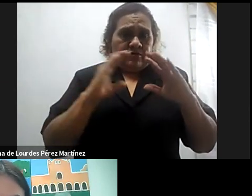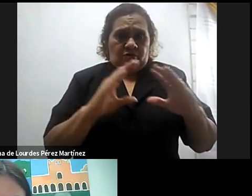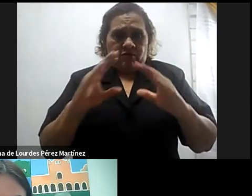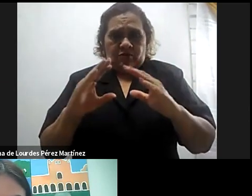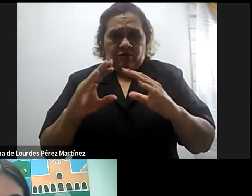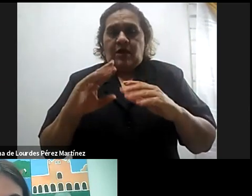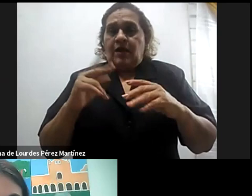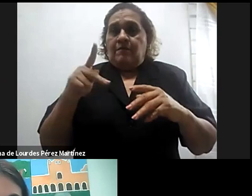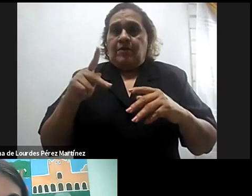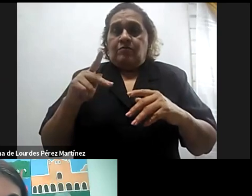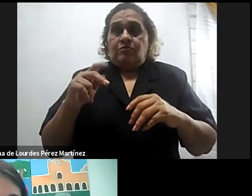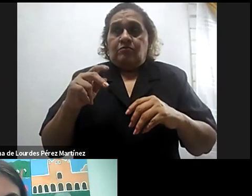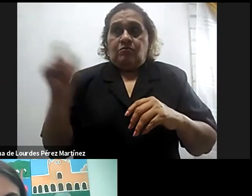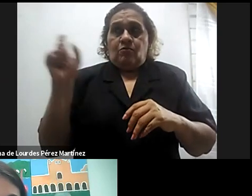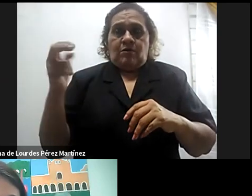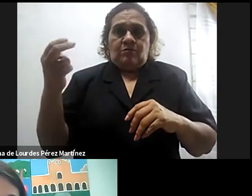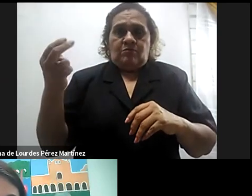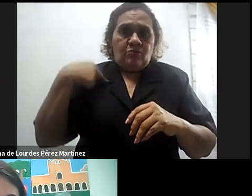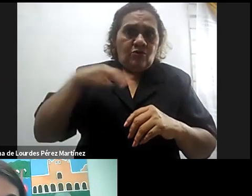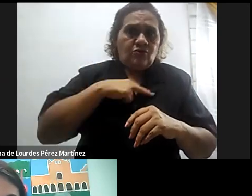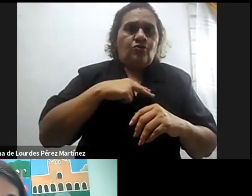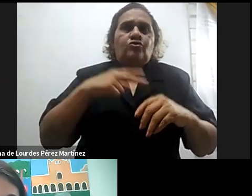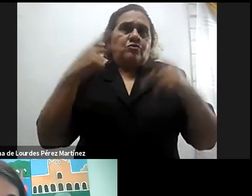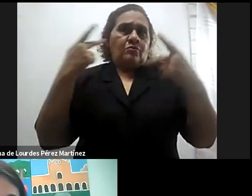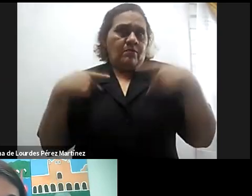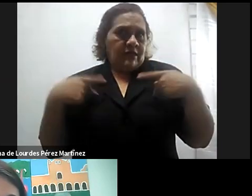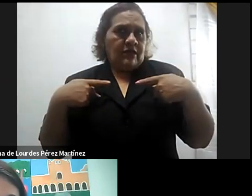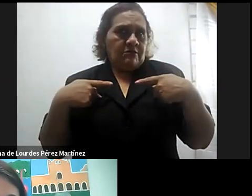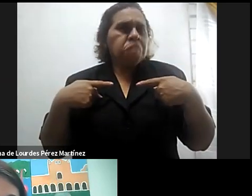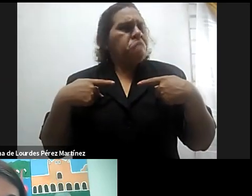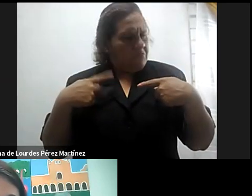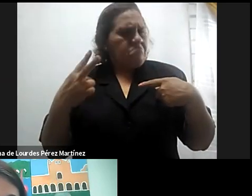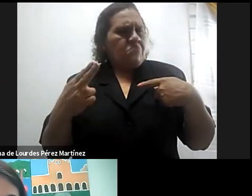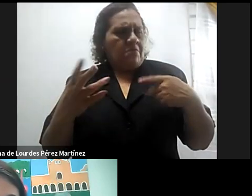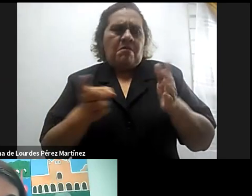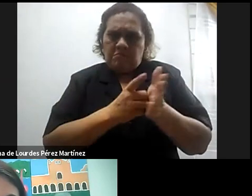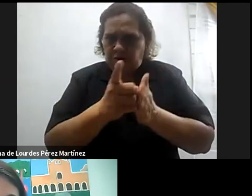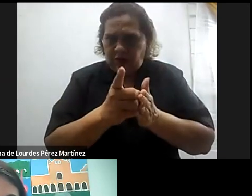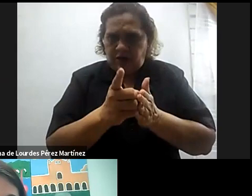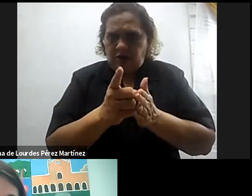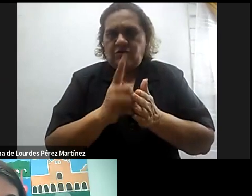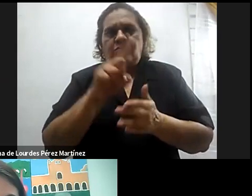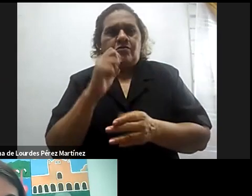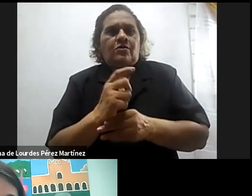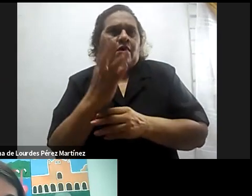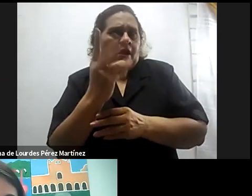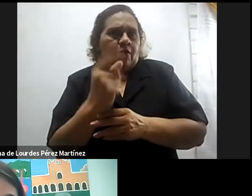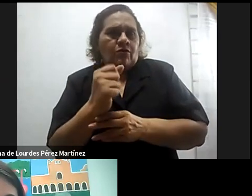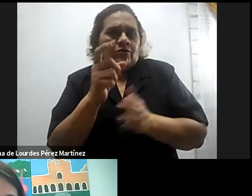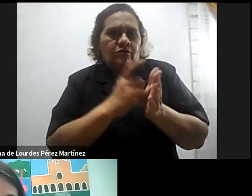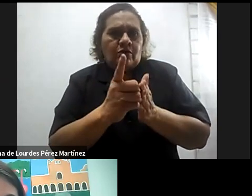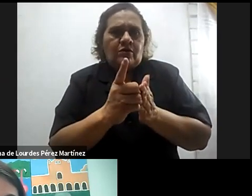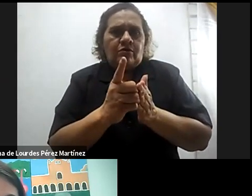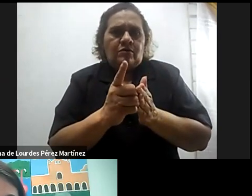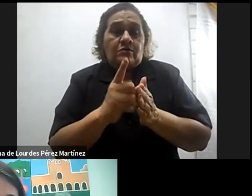estamos nosotros como pacientes, pues tú también tienes derechos como paciente. Entonces, parte de tus derechos como paciente, sobre todo, si